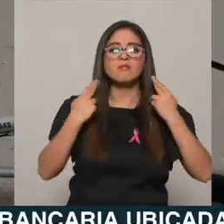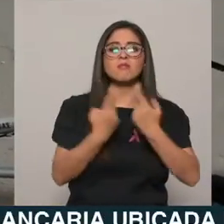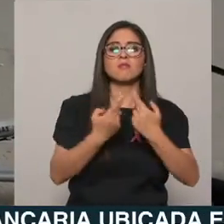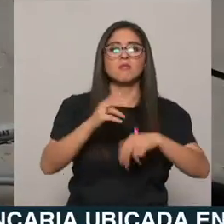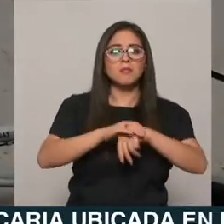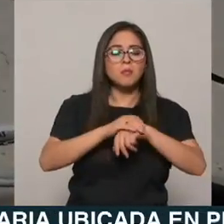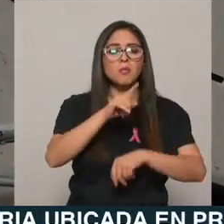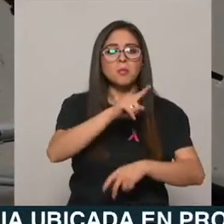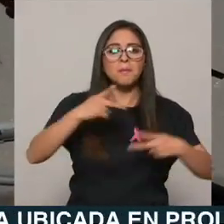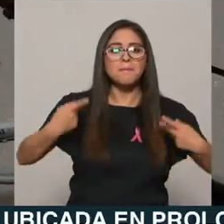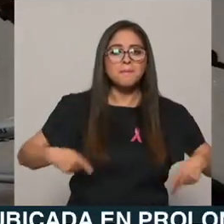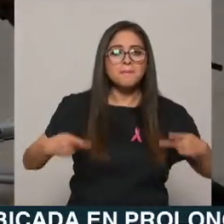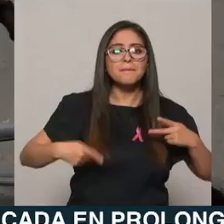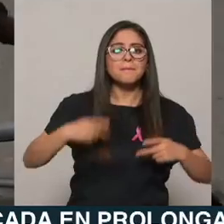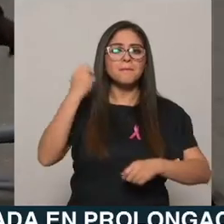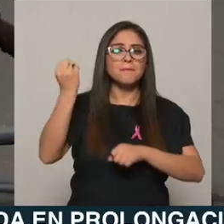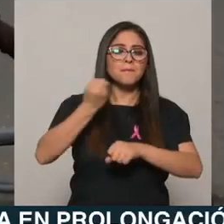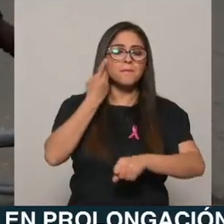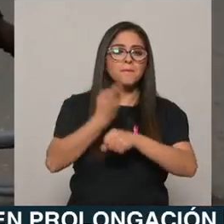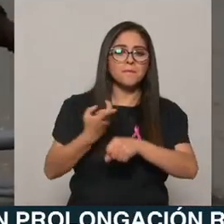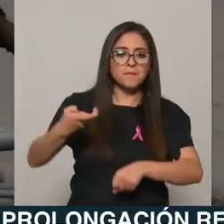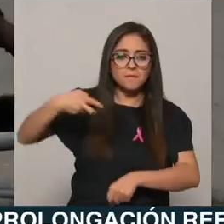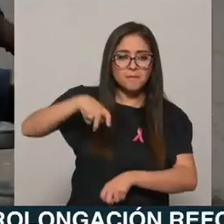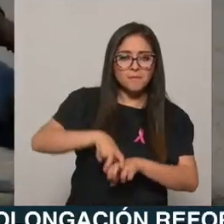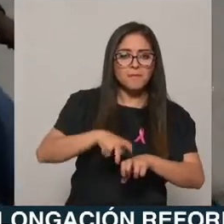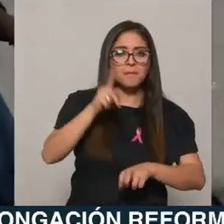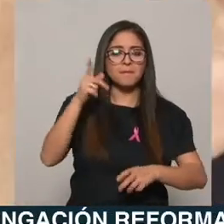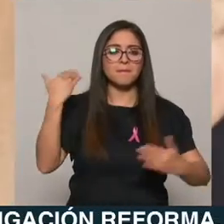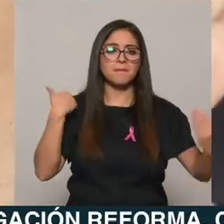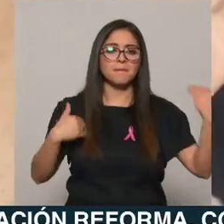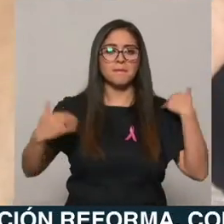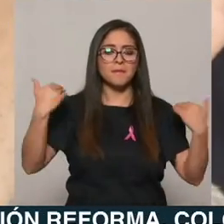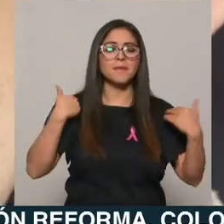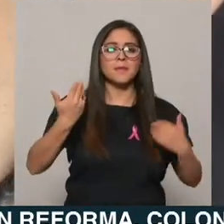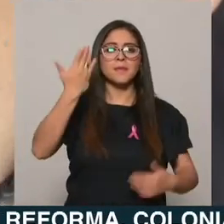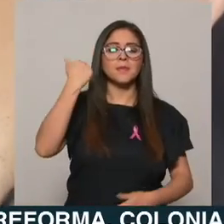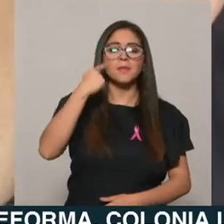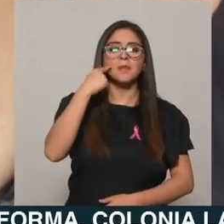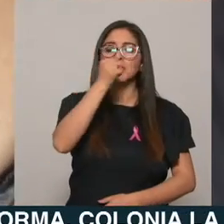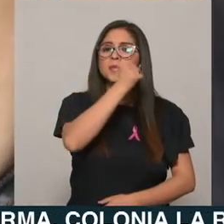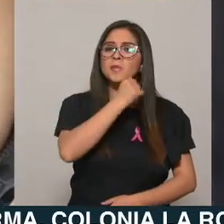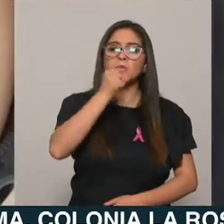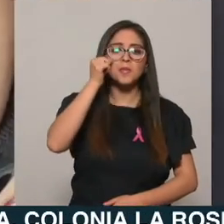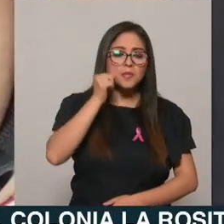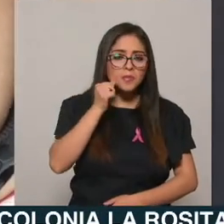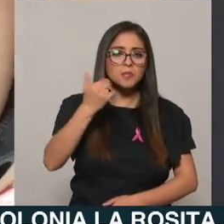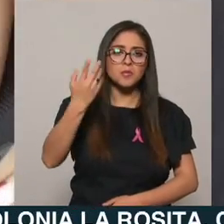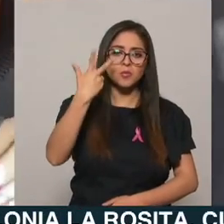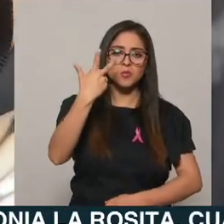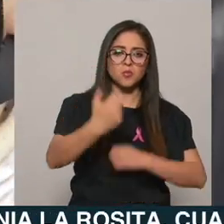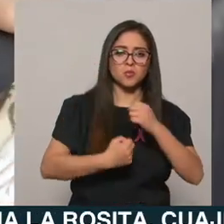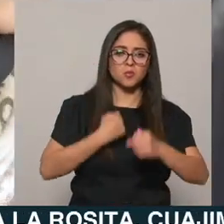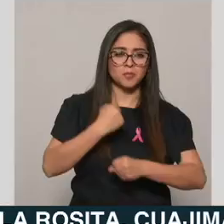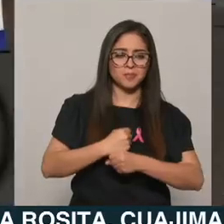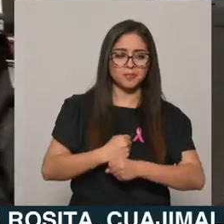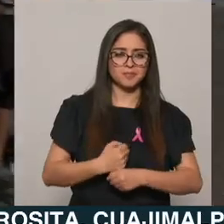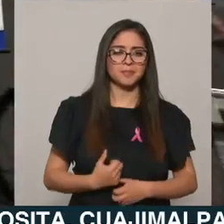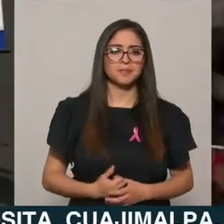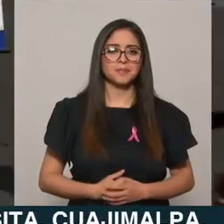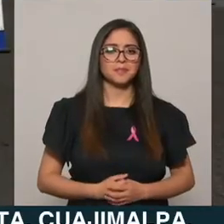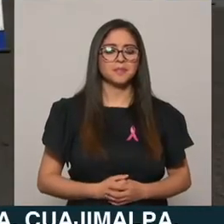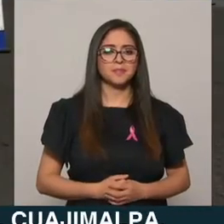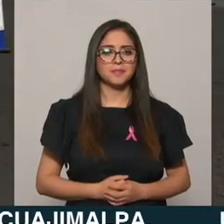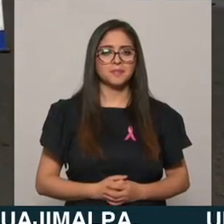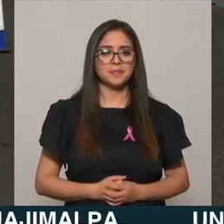un voluntario le dé un paseo, debido a que perdió la vista por un macroadenoma hipofisiario hace 8 años. Se